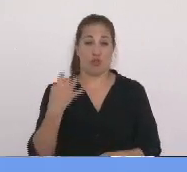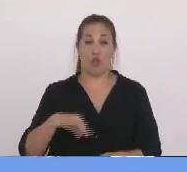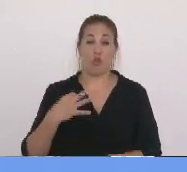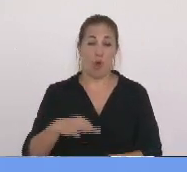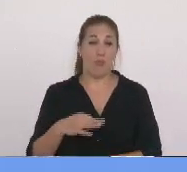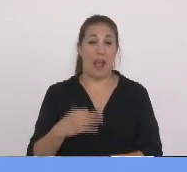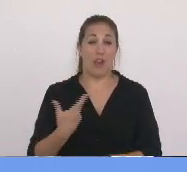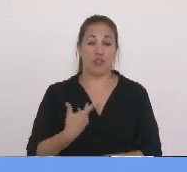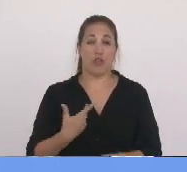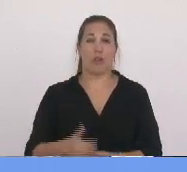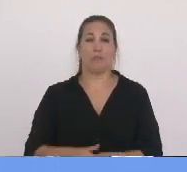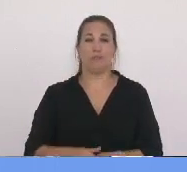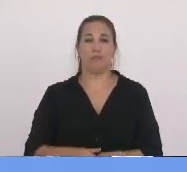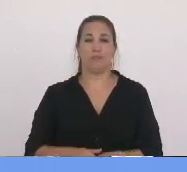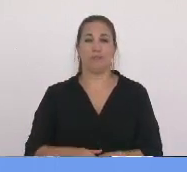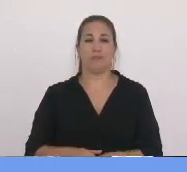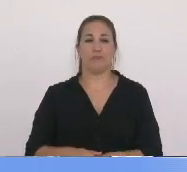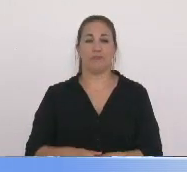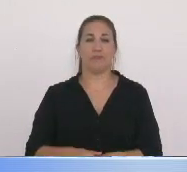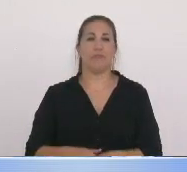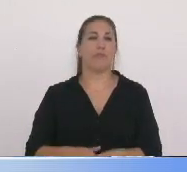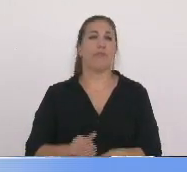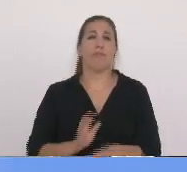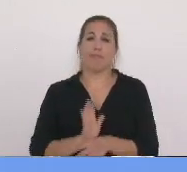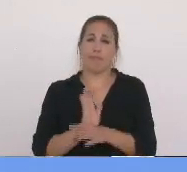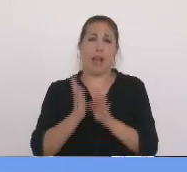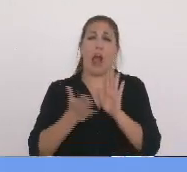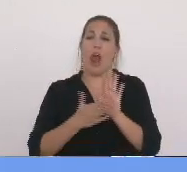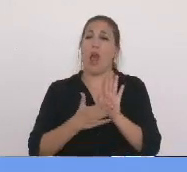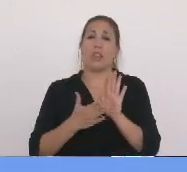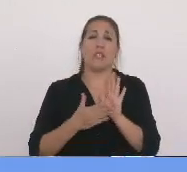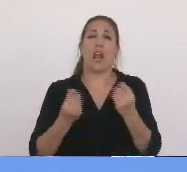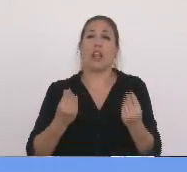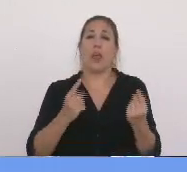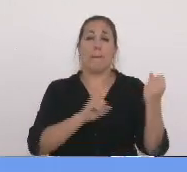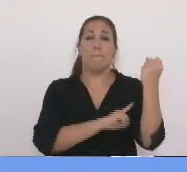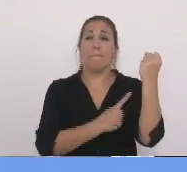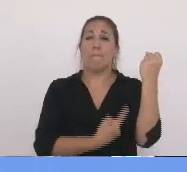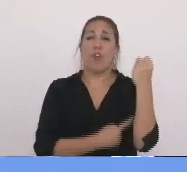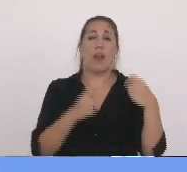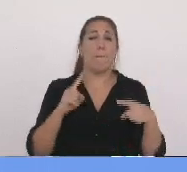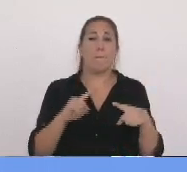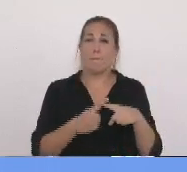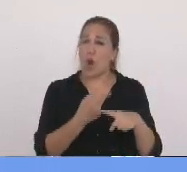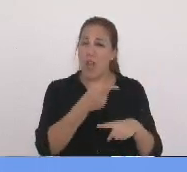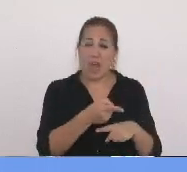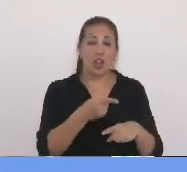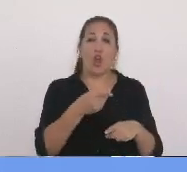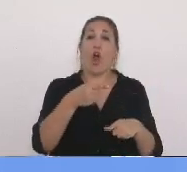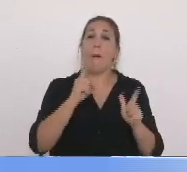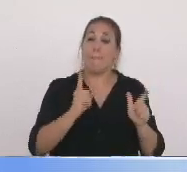país garantizar que los poderes políticos no tengan en el consejo de la